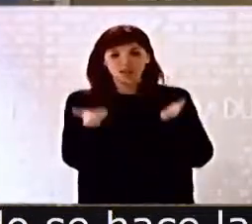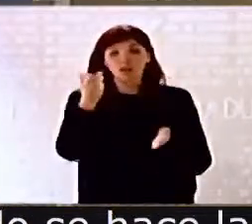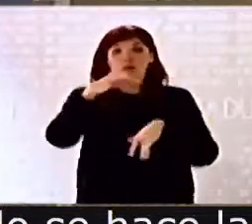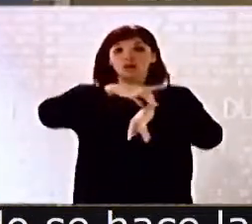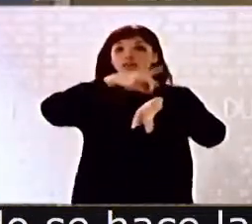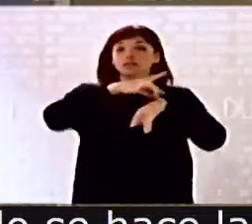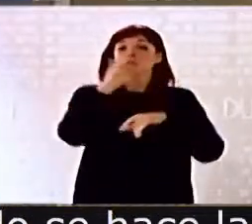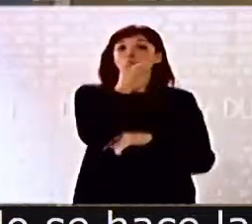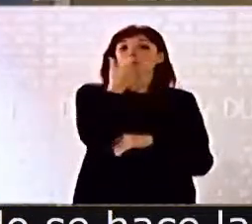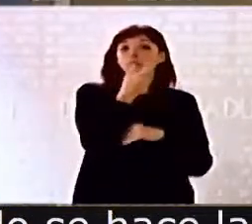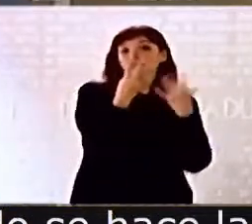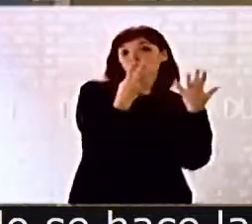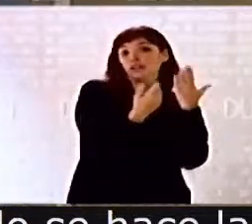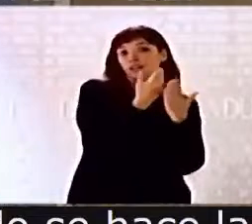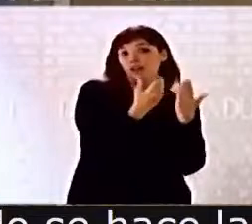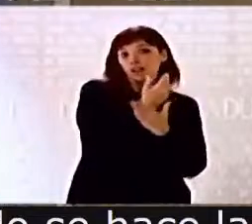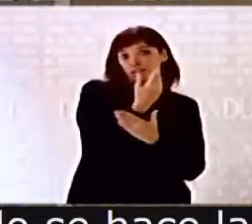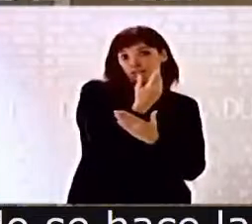acumulada a los 7 días